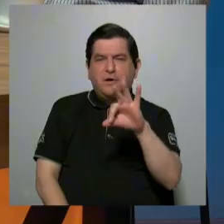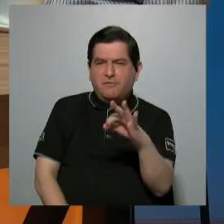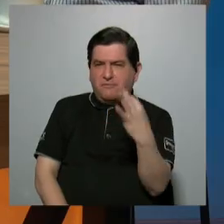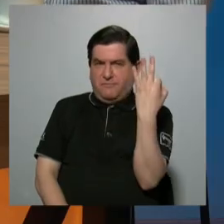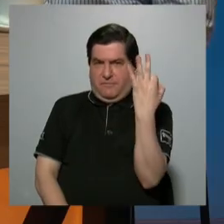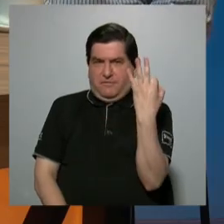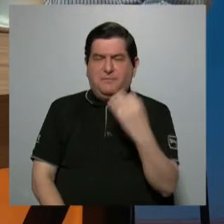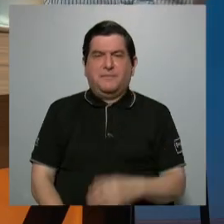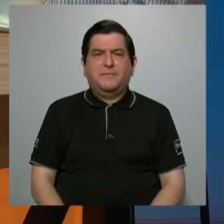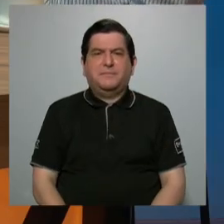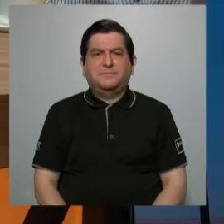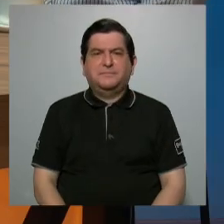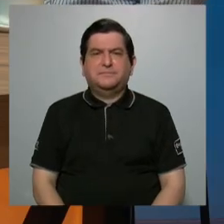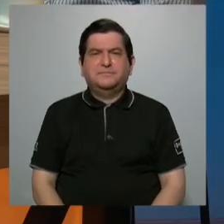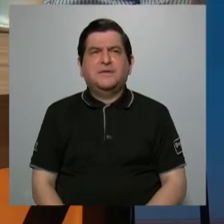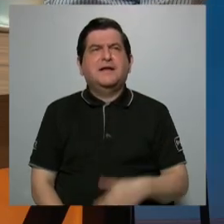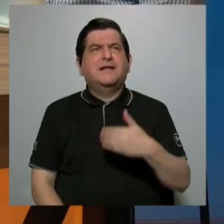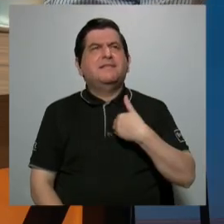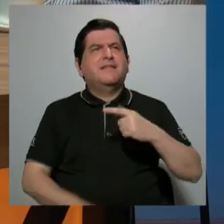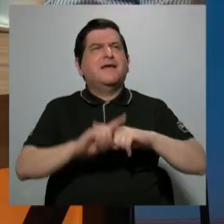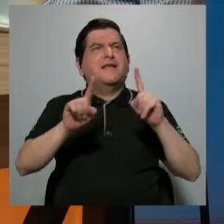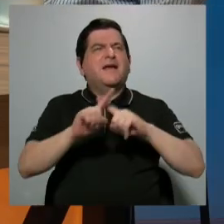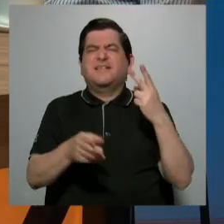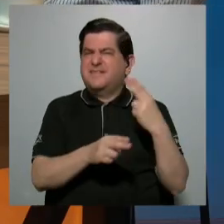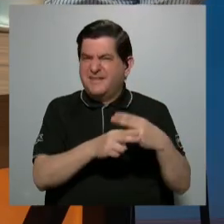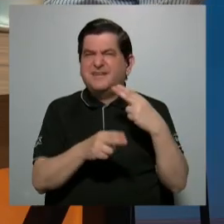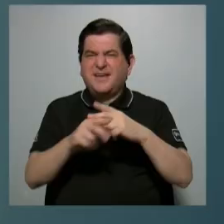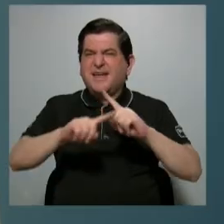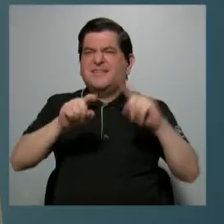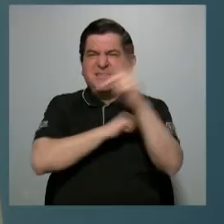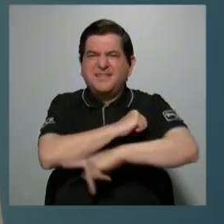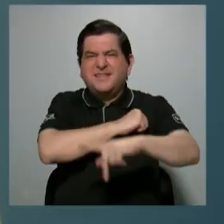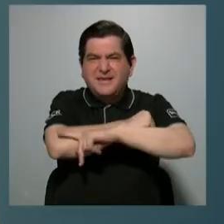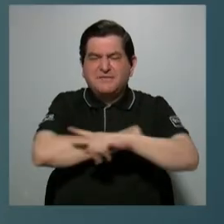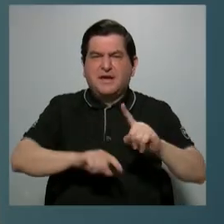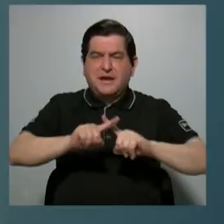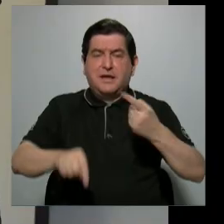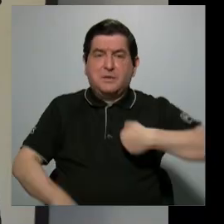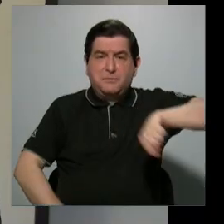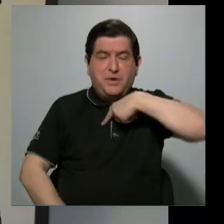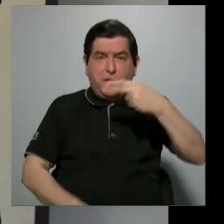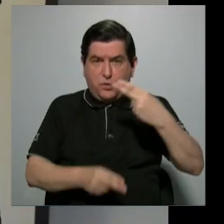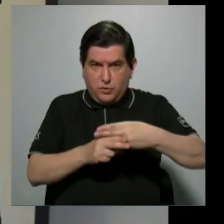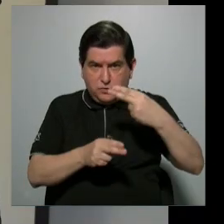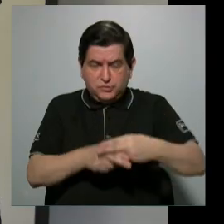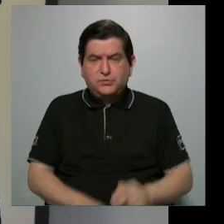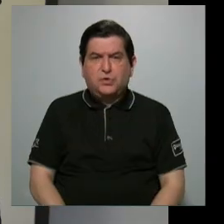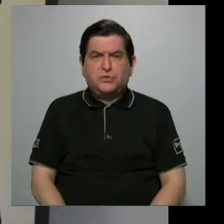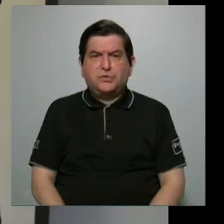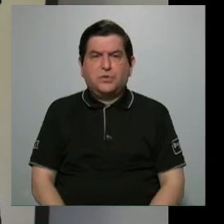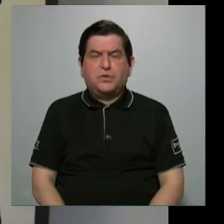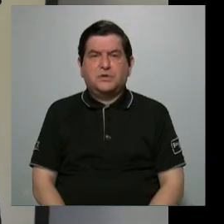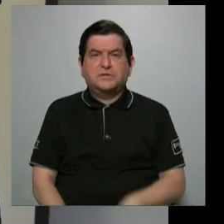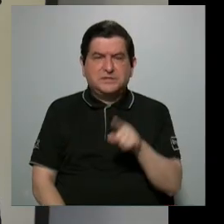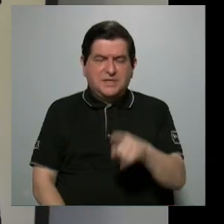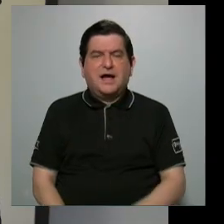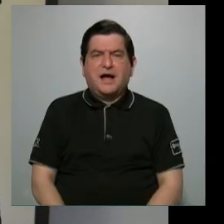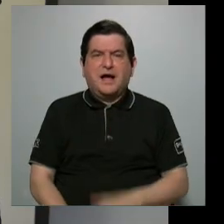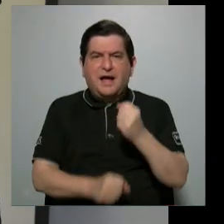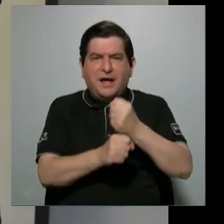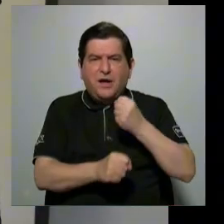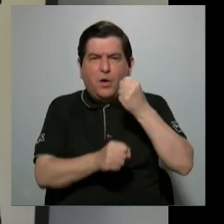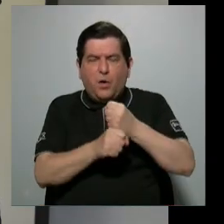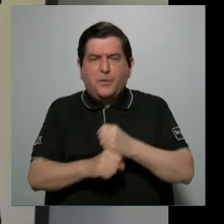que tiene distintos nombres en distintos países, pero que nosotros le llamamos para el evento operador urbano, que